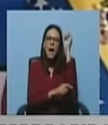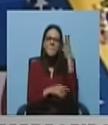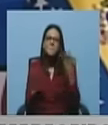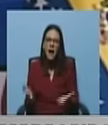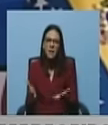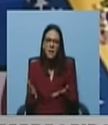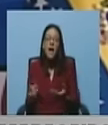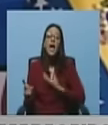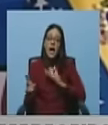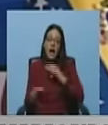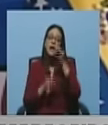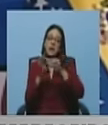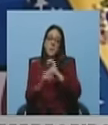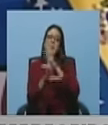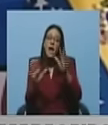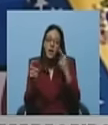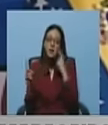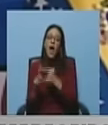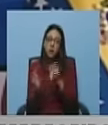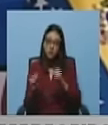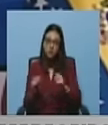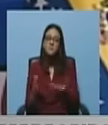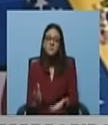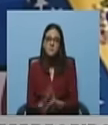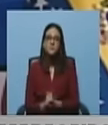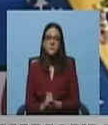alcalde en una intervención.